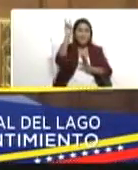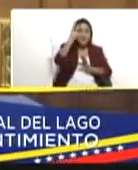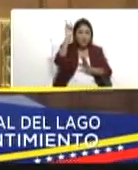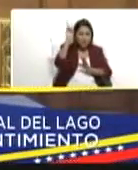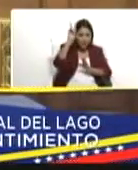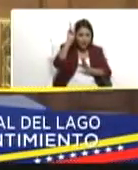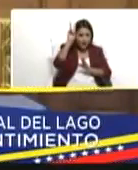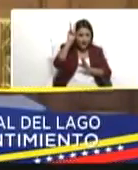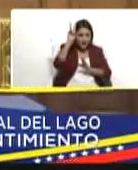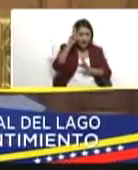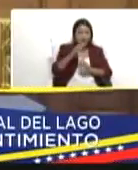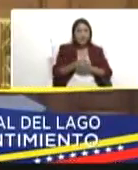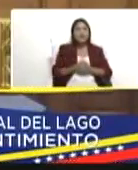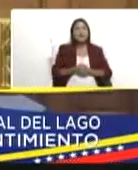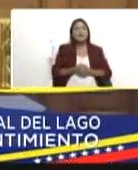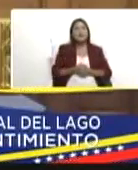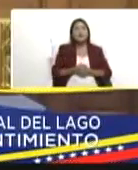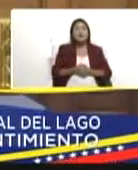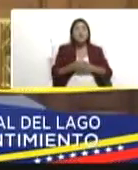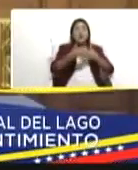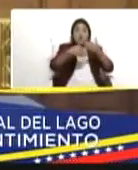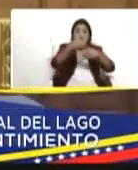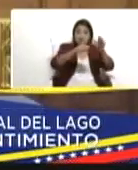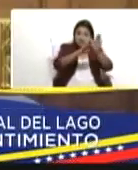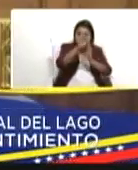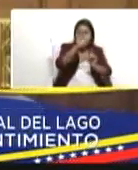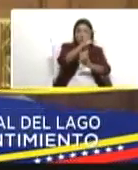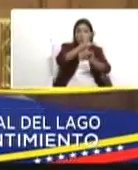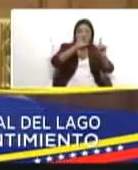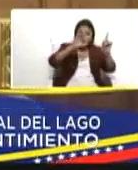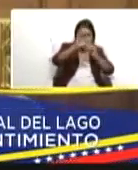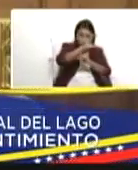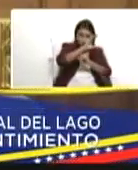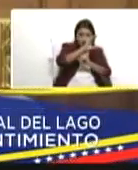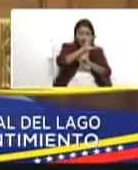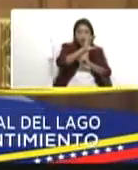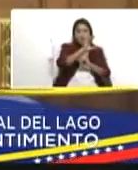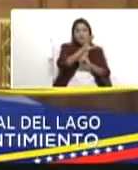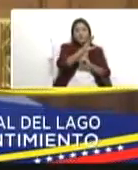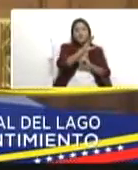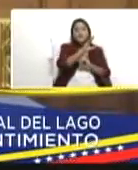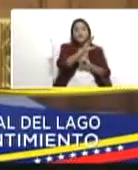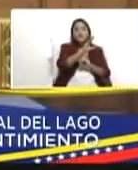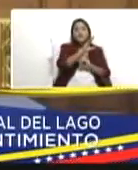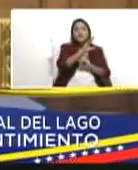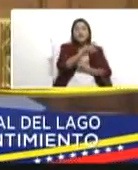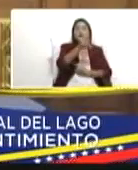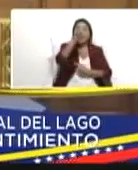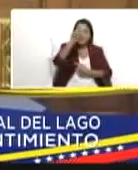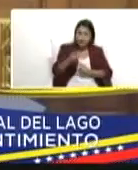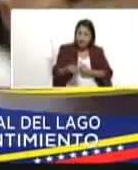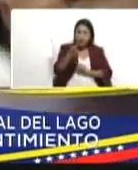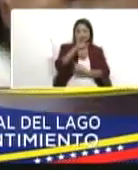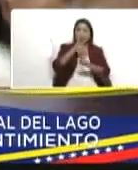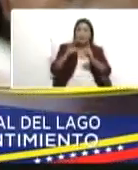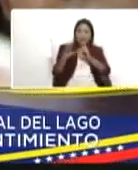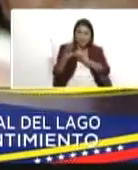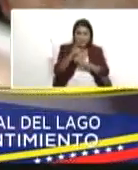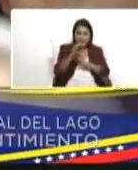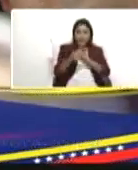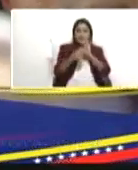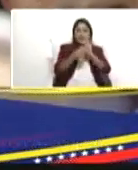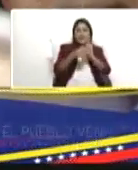grandes avances en el campo de la cultura pero quiero reflejar en el ámbito cultural el